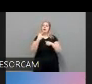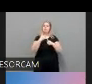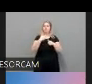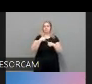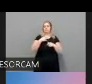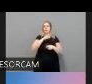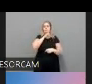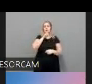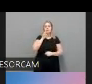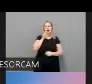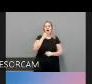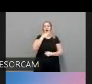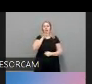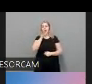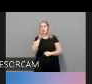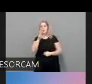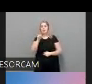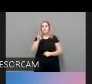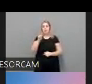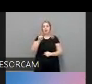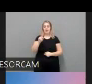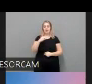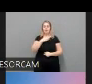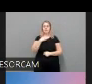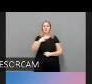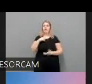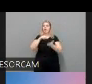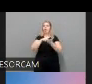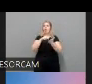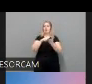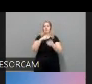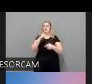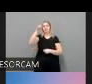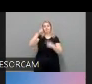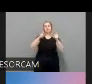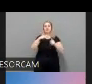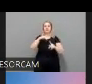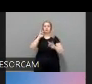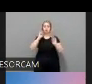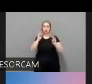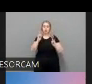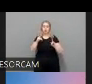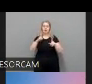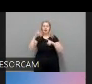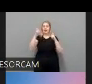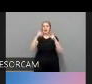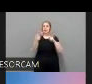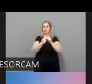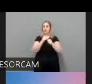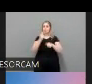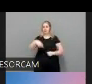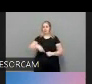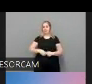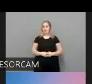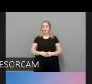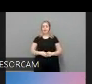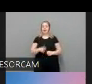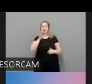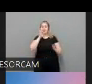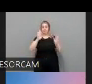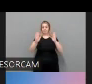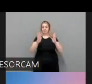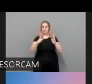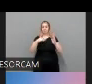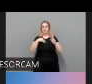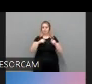mamá, agua, pan y pedimos señalando y haciendo sonidos. Imitamos gestos también. En este momento, si os dais